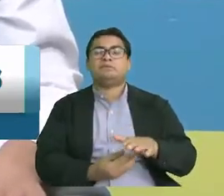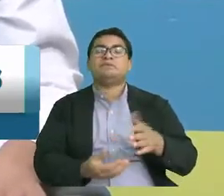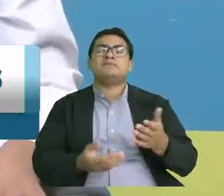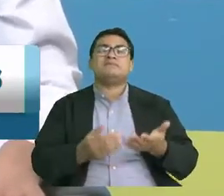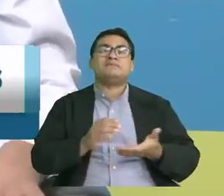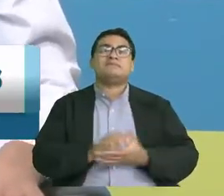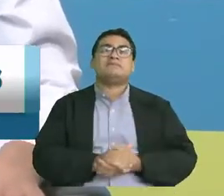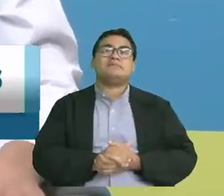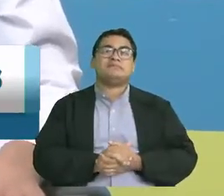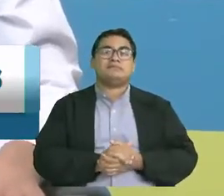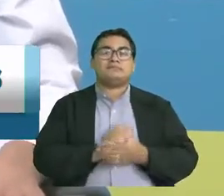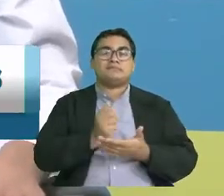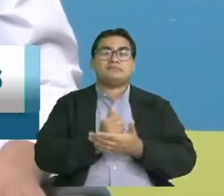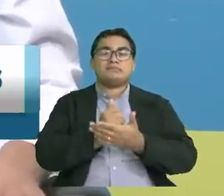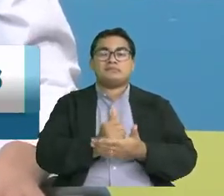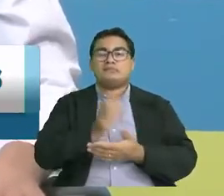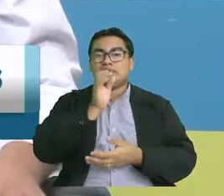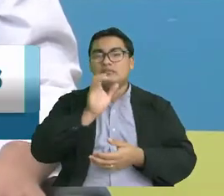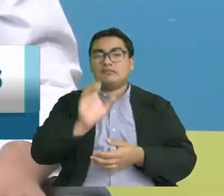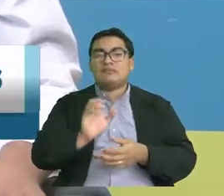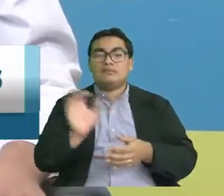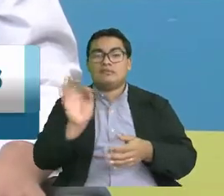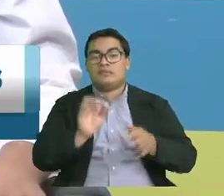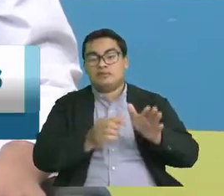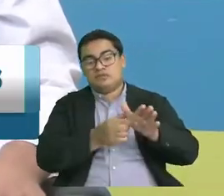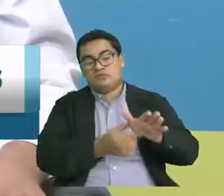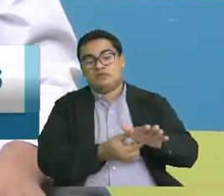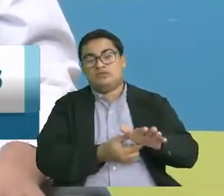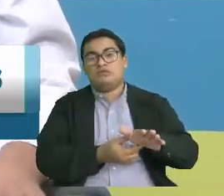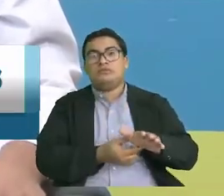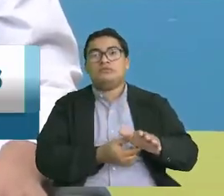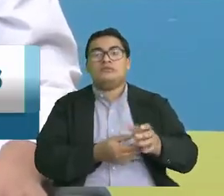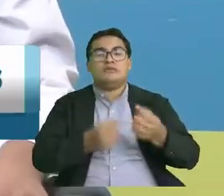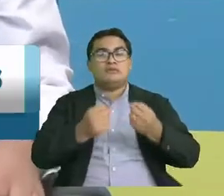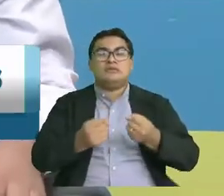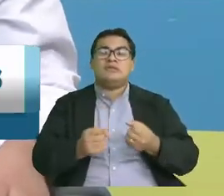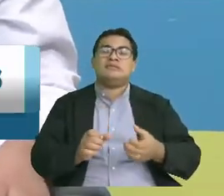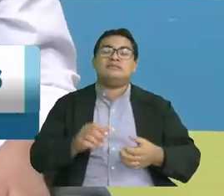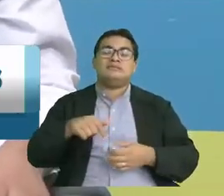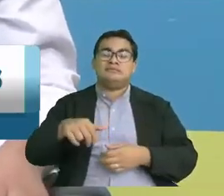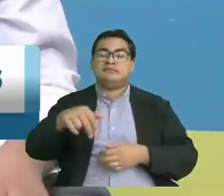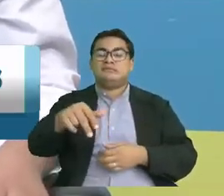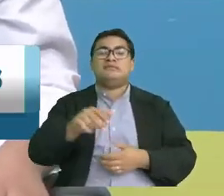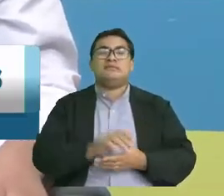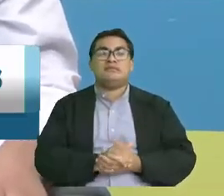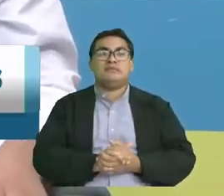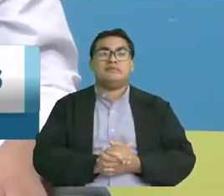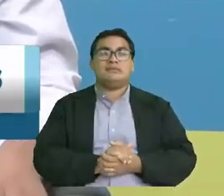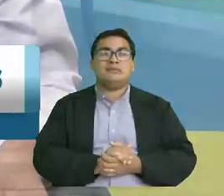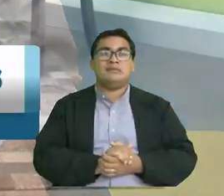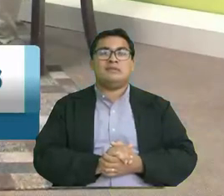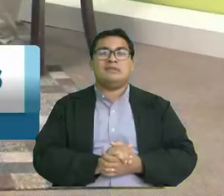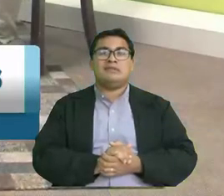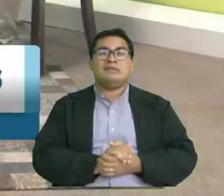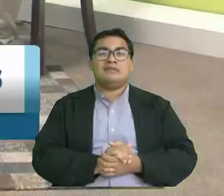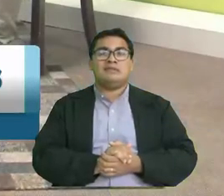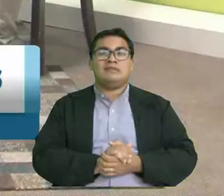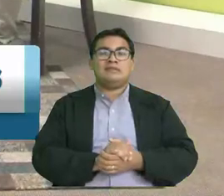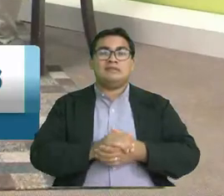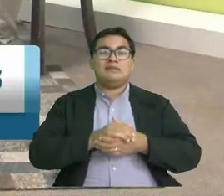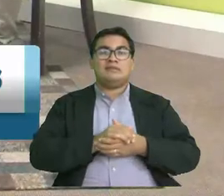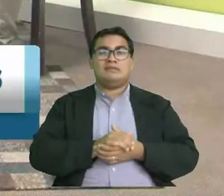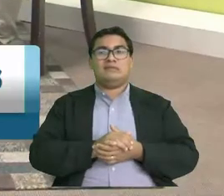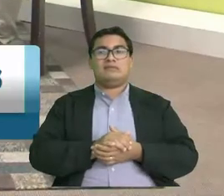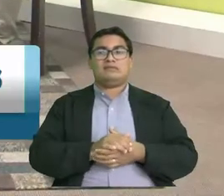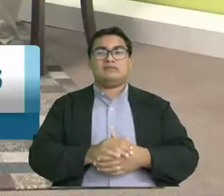que le ayude la forma del pie al niño y le dé firmeza en su marcha. Tiene que ser de plantillas de cuero, pues. Así